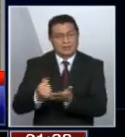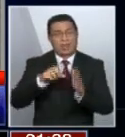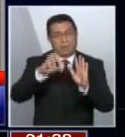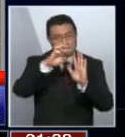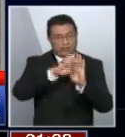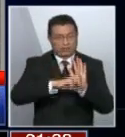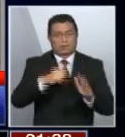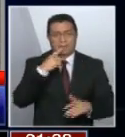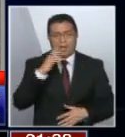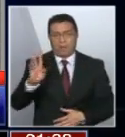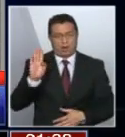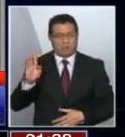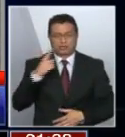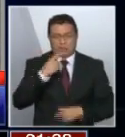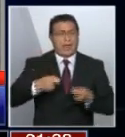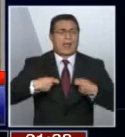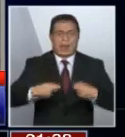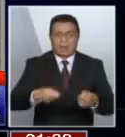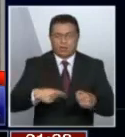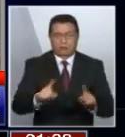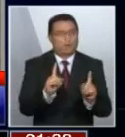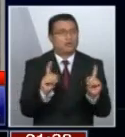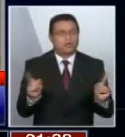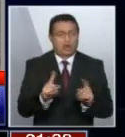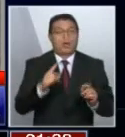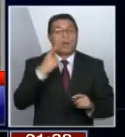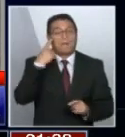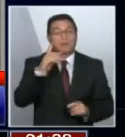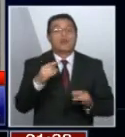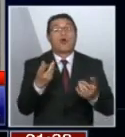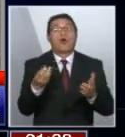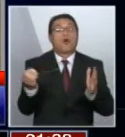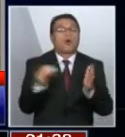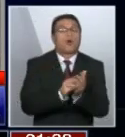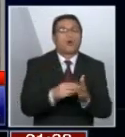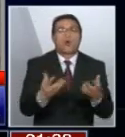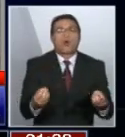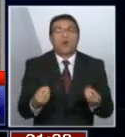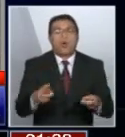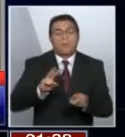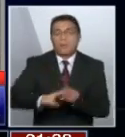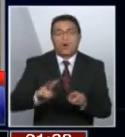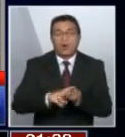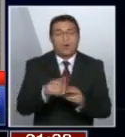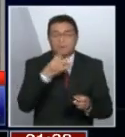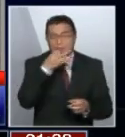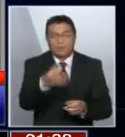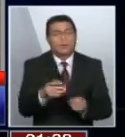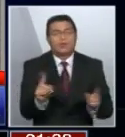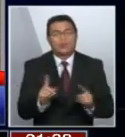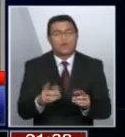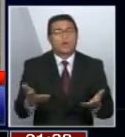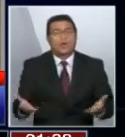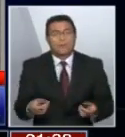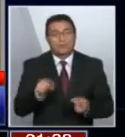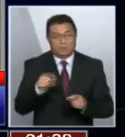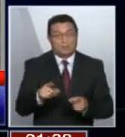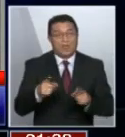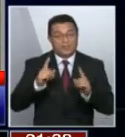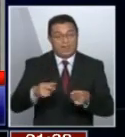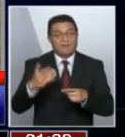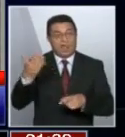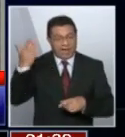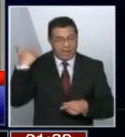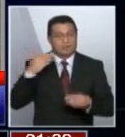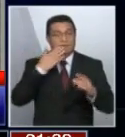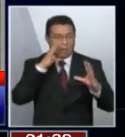se prometía que no iban a aumentar los gastos, pero no se incluía la fórmula para evitar efectivamente que esos gastos ocurrieran? ¿No debió haberse dado la discusión